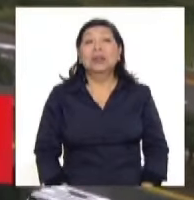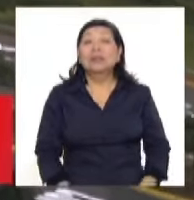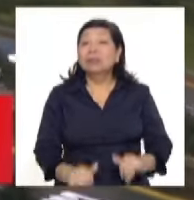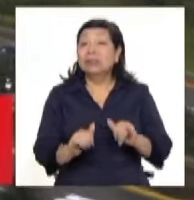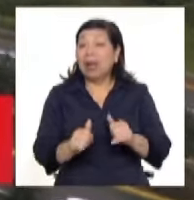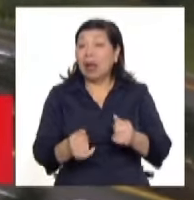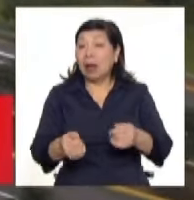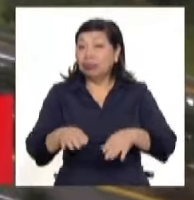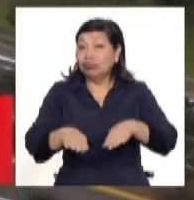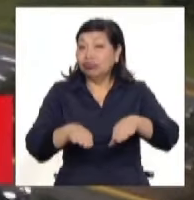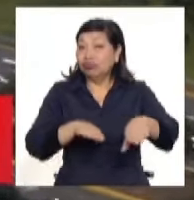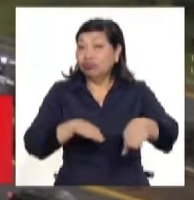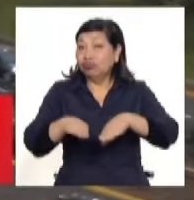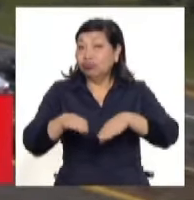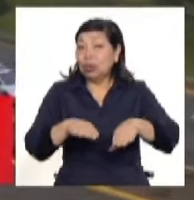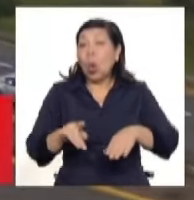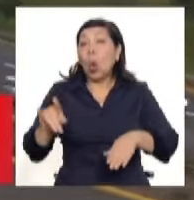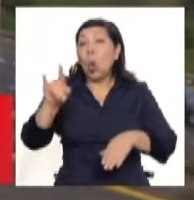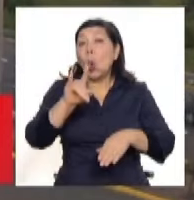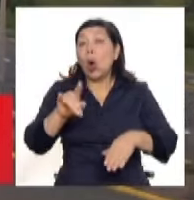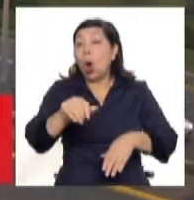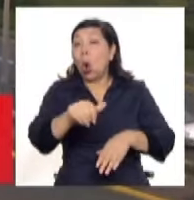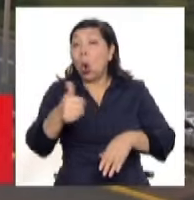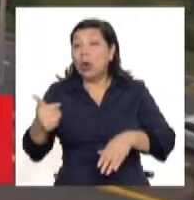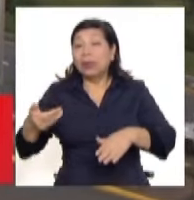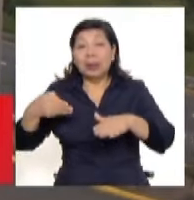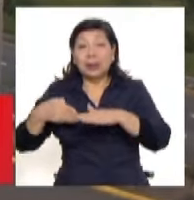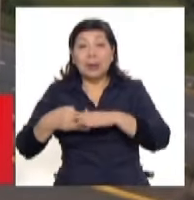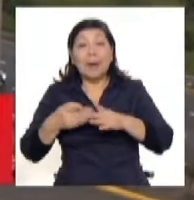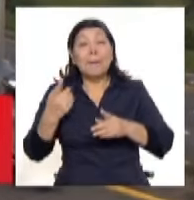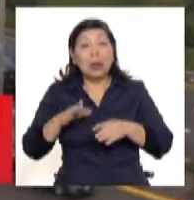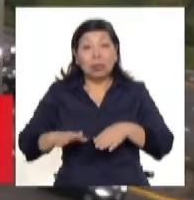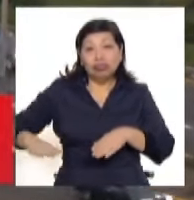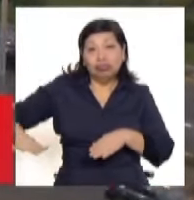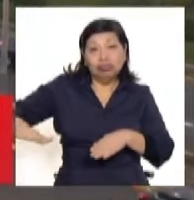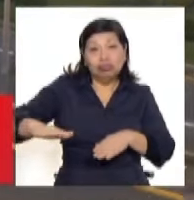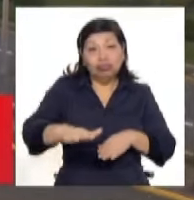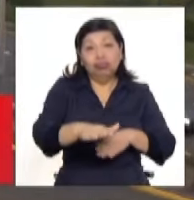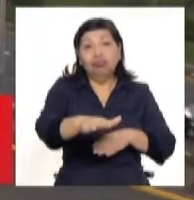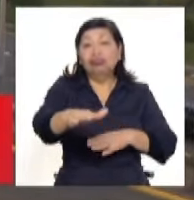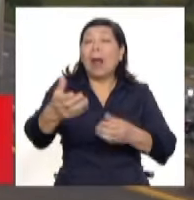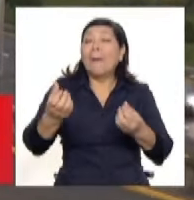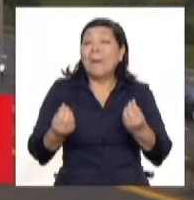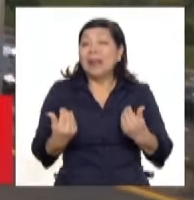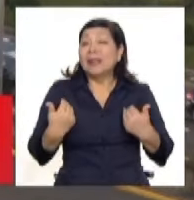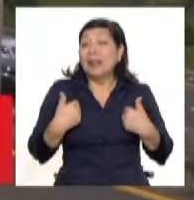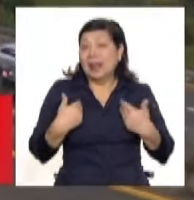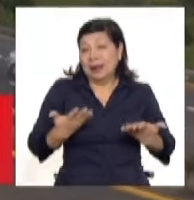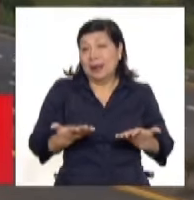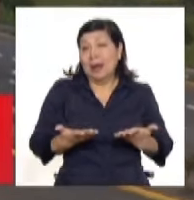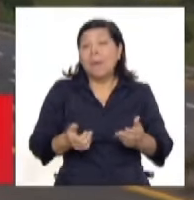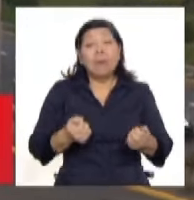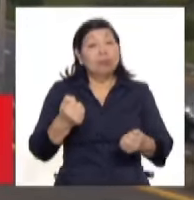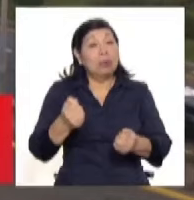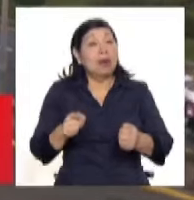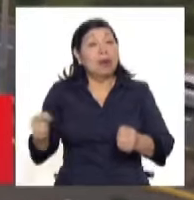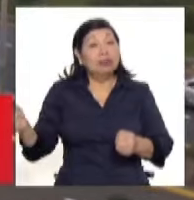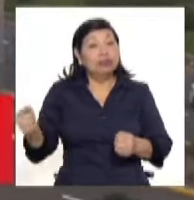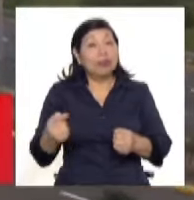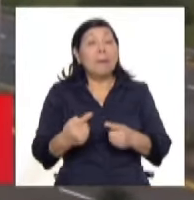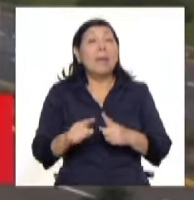en la vía, que es utilizar otros accesos para ir a la izquierda, y la bajada de Bertolotto tendrá los movimientos hacia